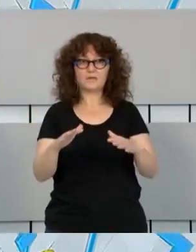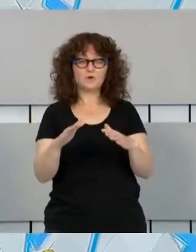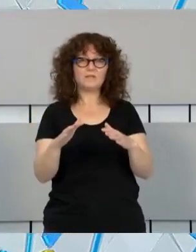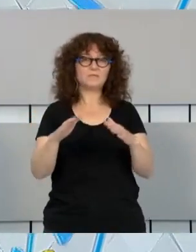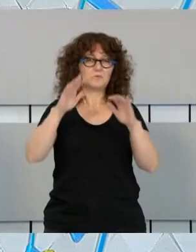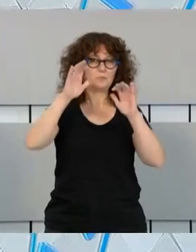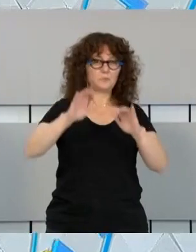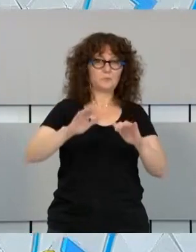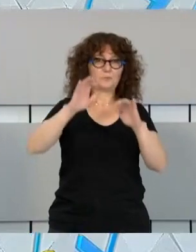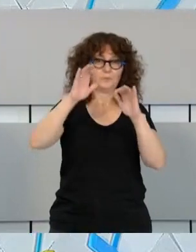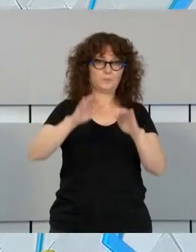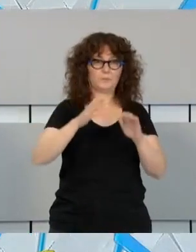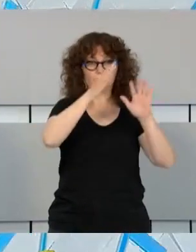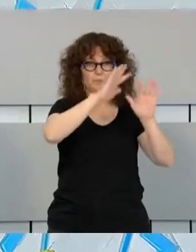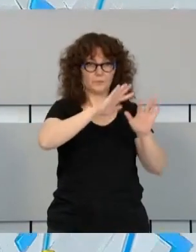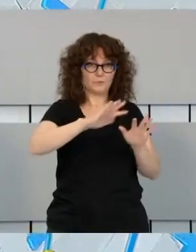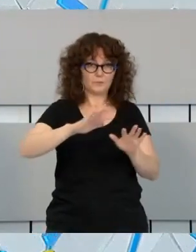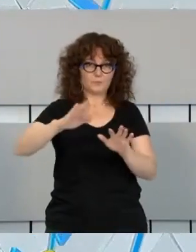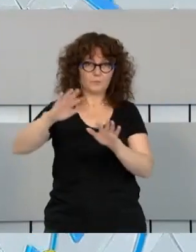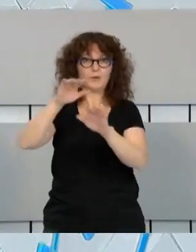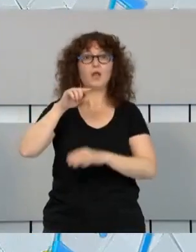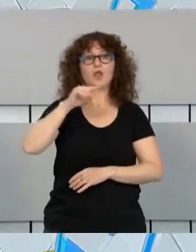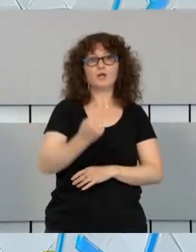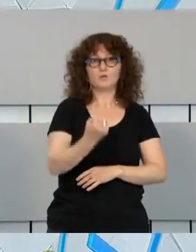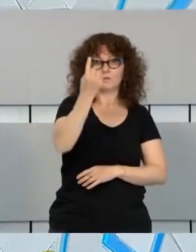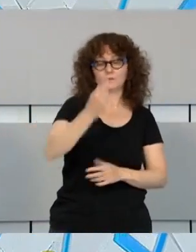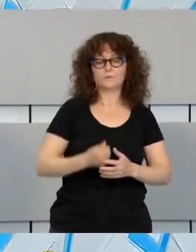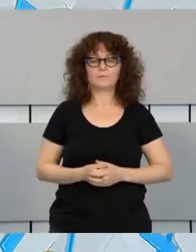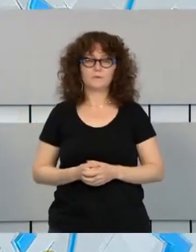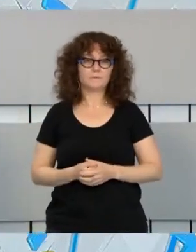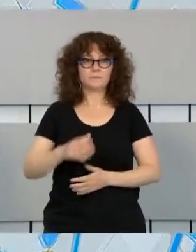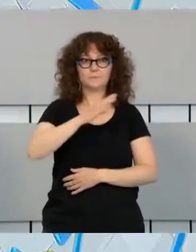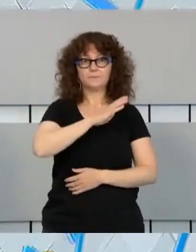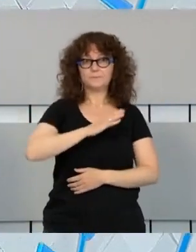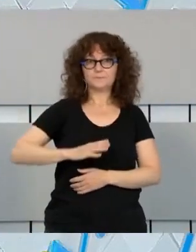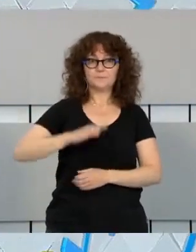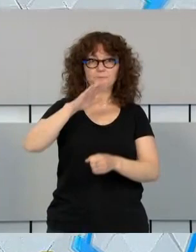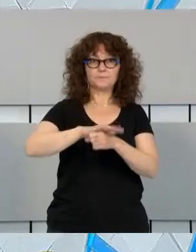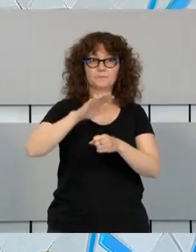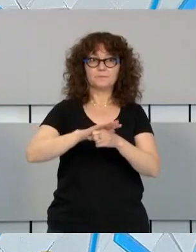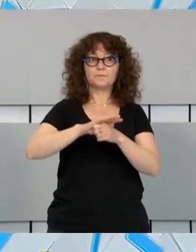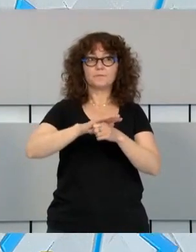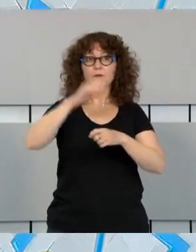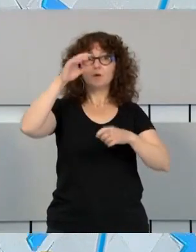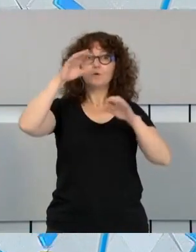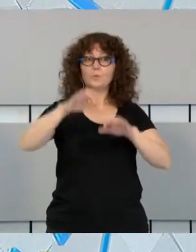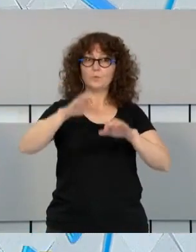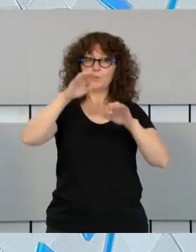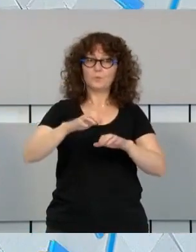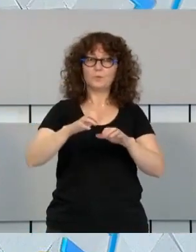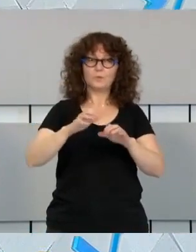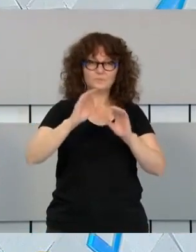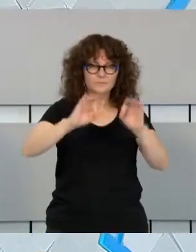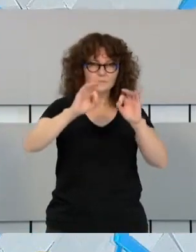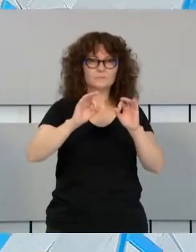de precipitaciones que irán barriendo gran parte del centro y norte peninsular. De momento, el martes, las lluvias, como dijimos, las tendremos en